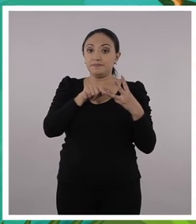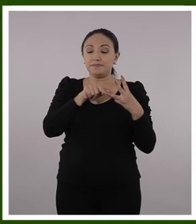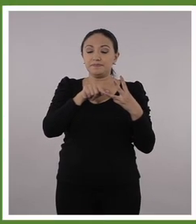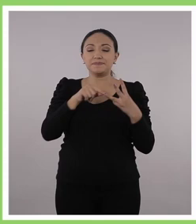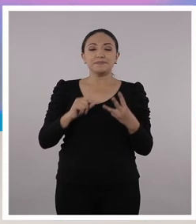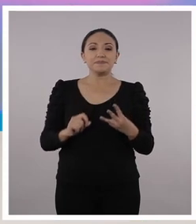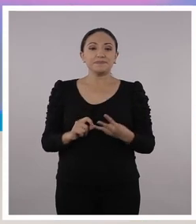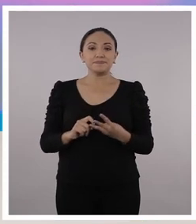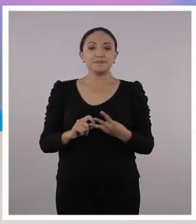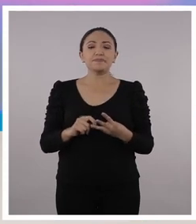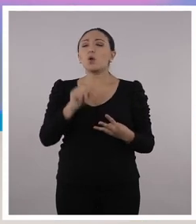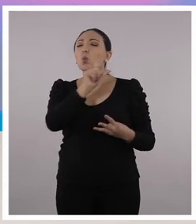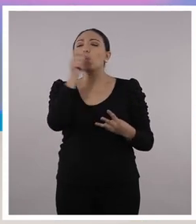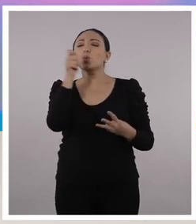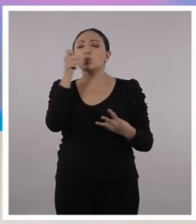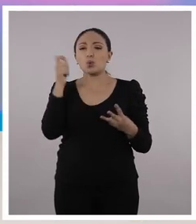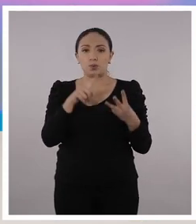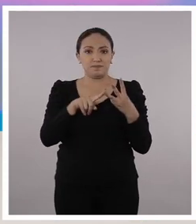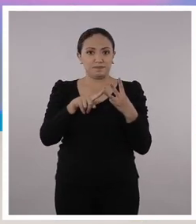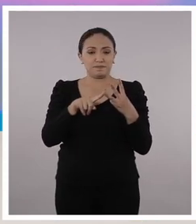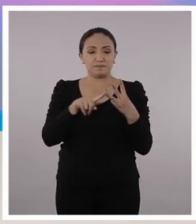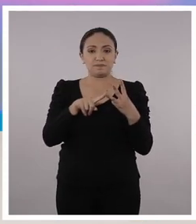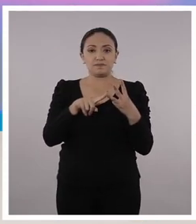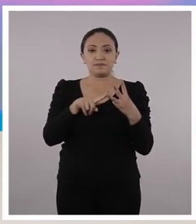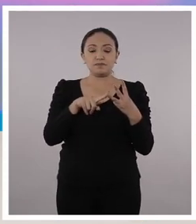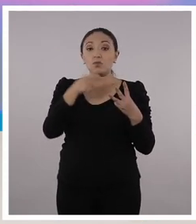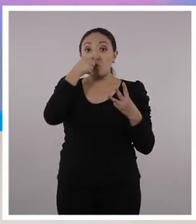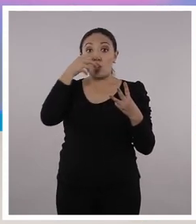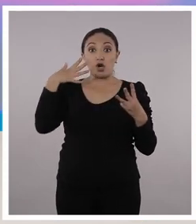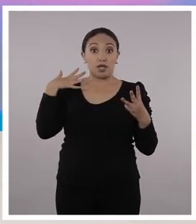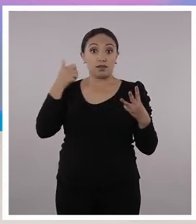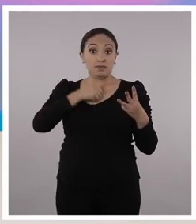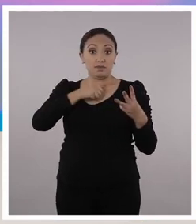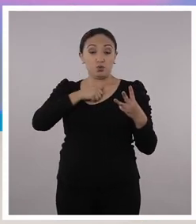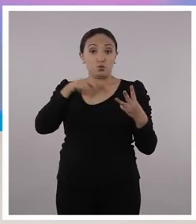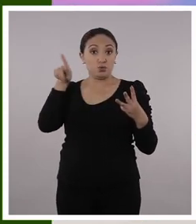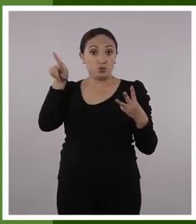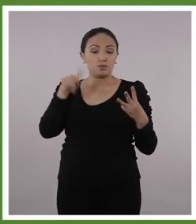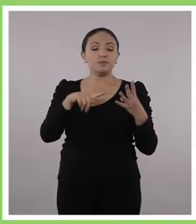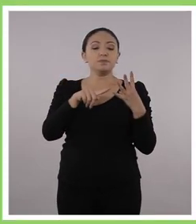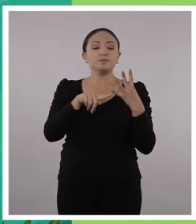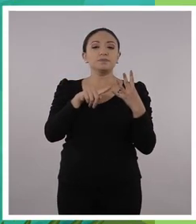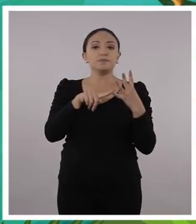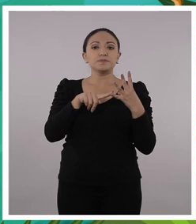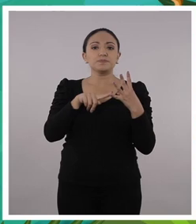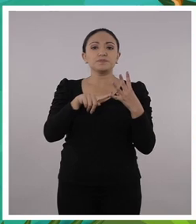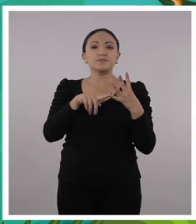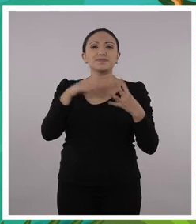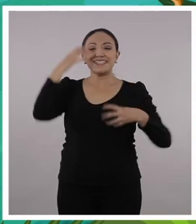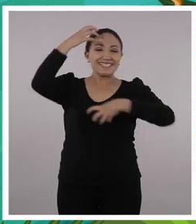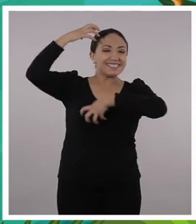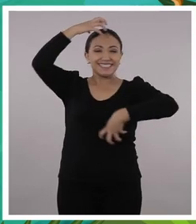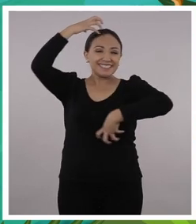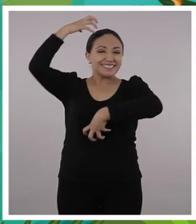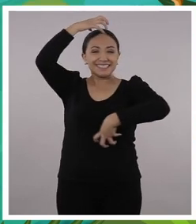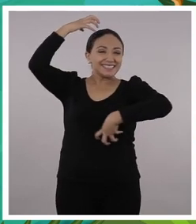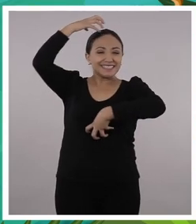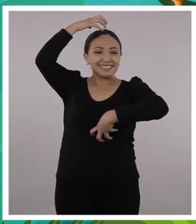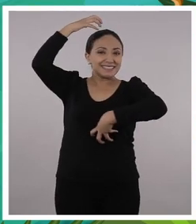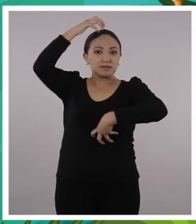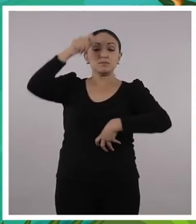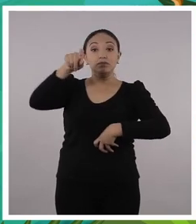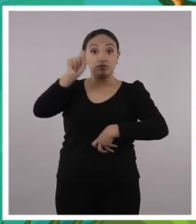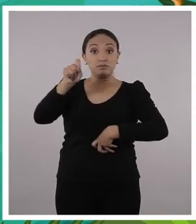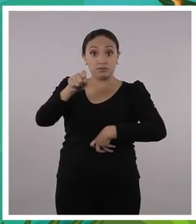Excelente. Vamos, otro sonido más. ¿Qué se trata? Es un mono.